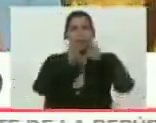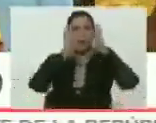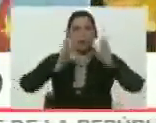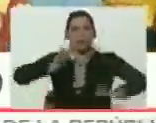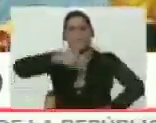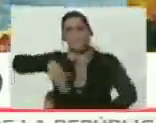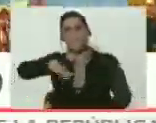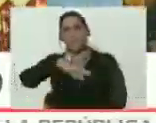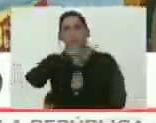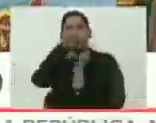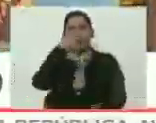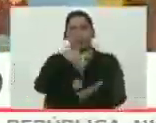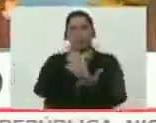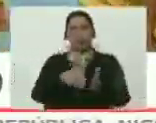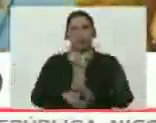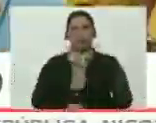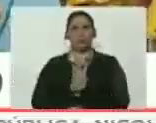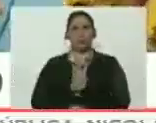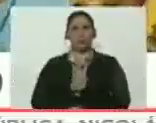nivel nacional.